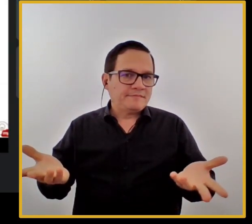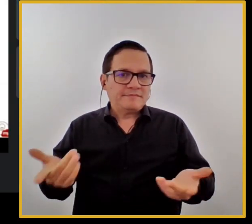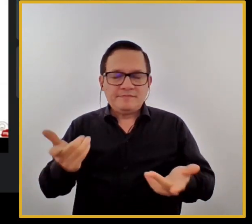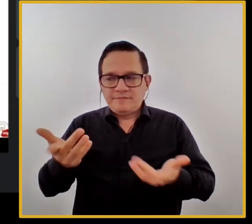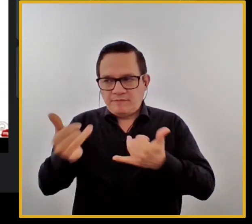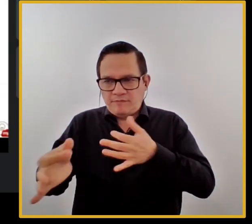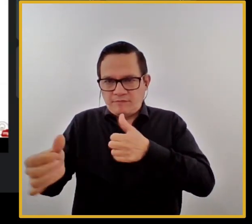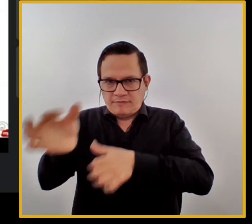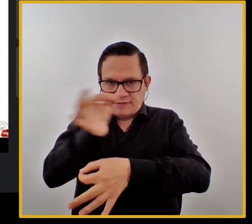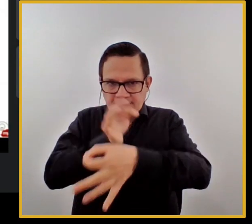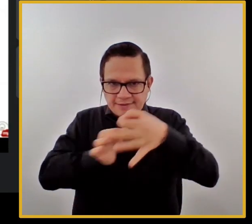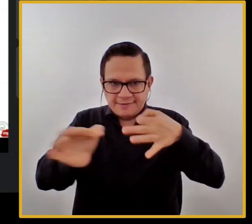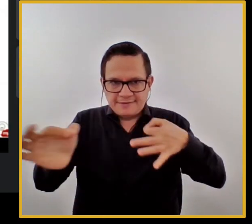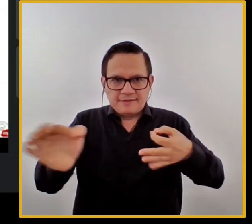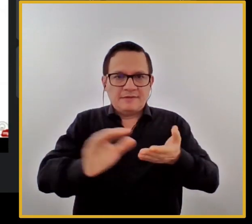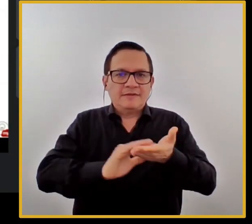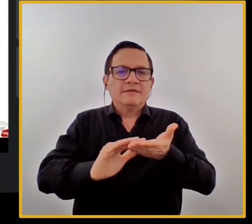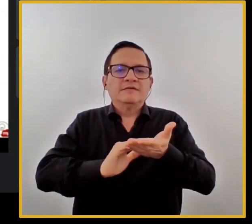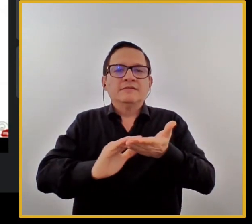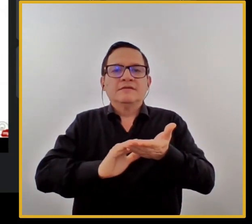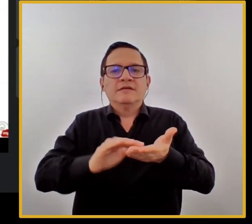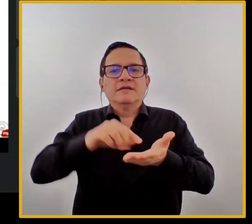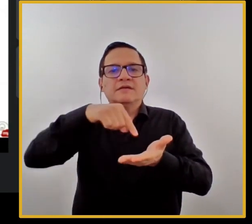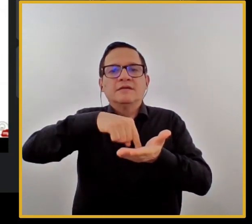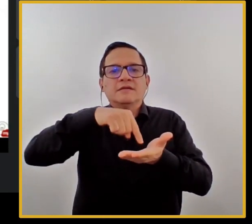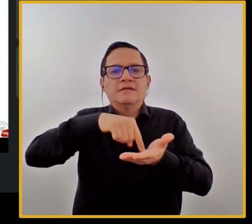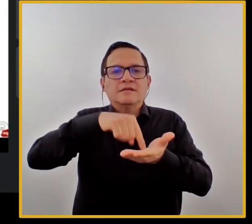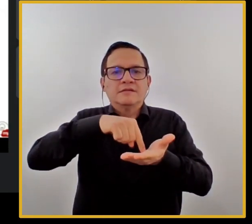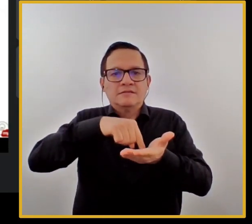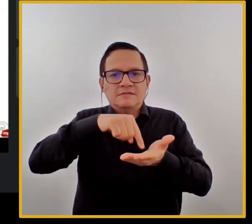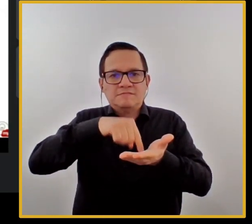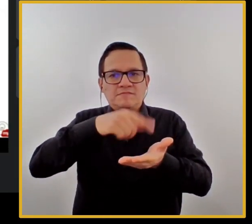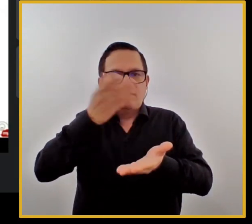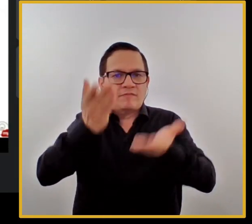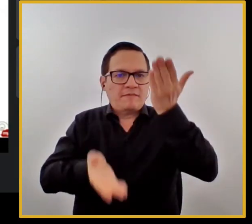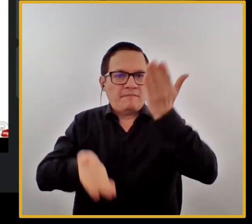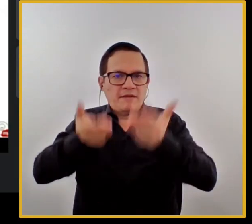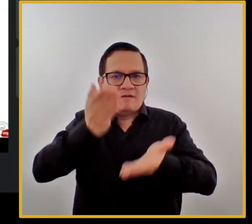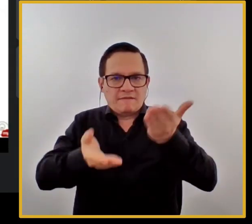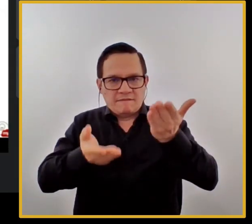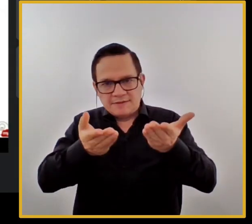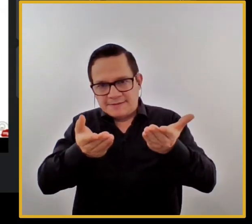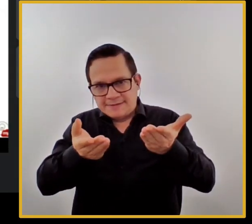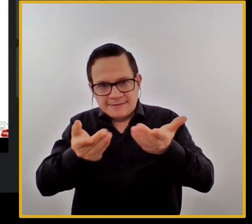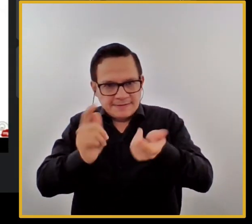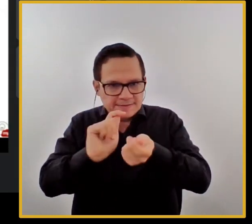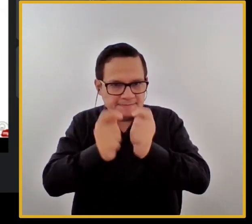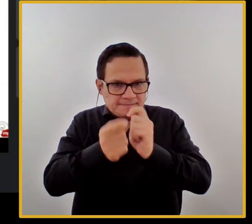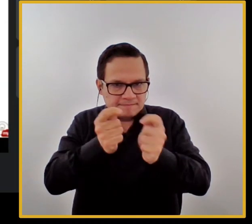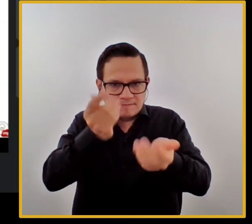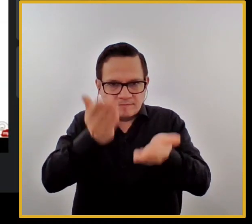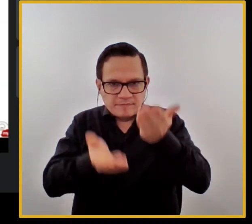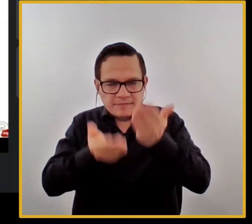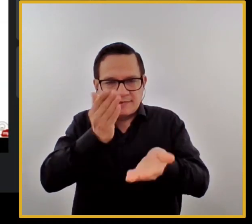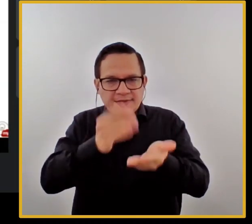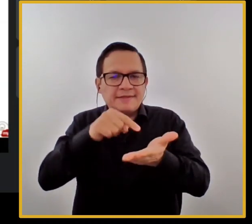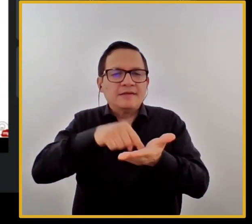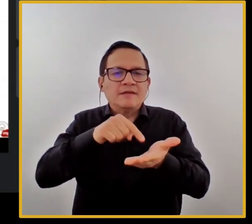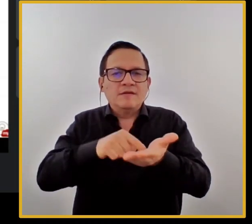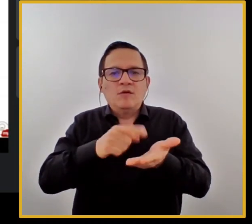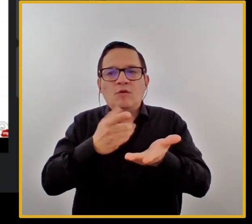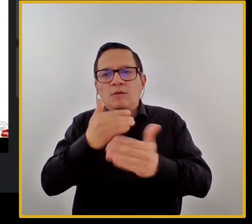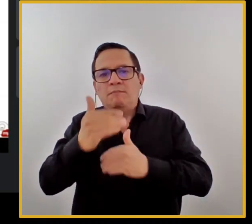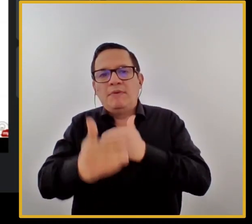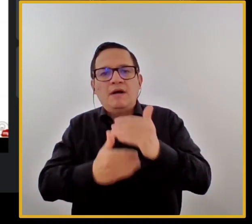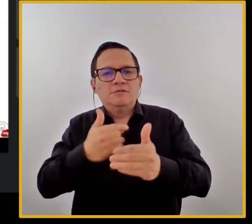el cambio de allí de variable, ¿cierto? Porque uno de los pasos es,